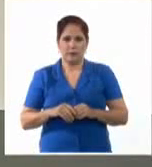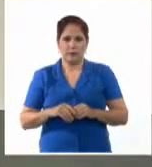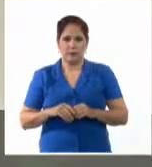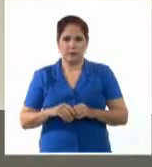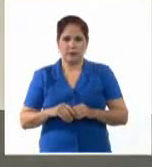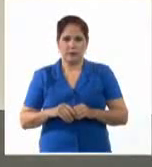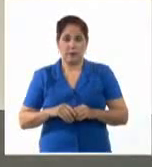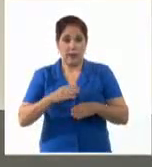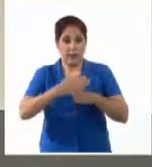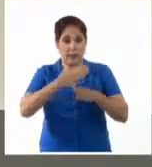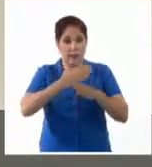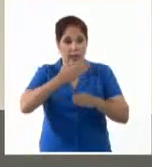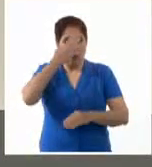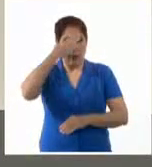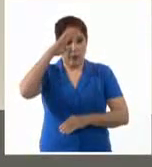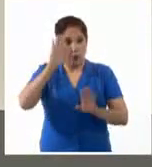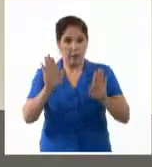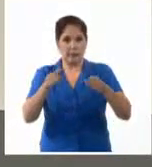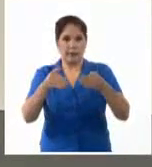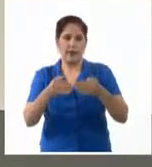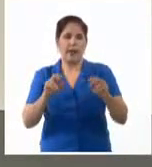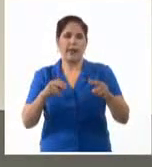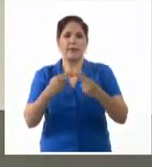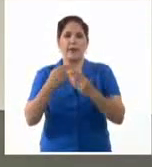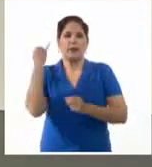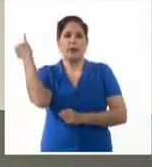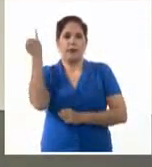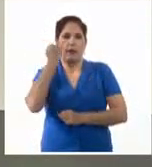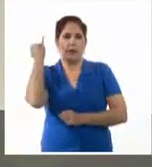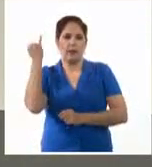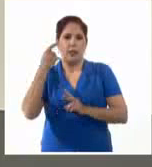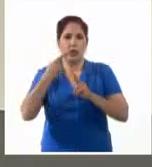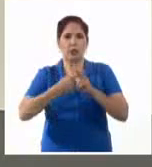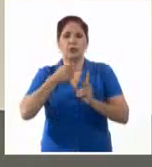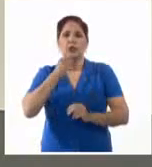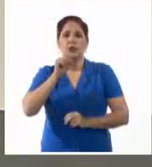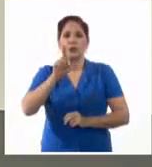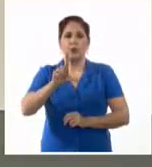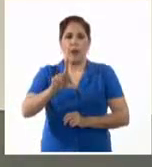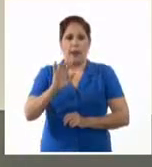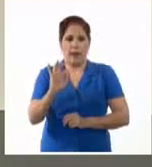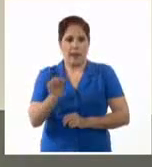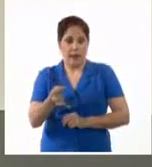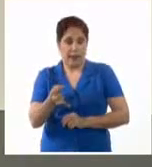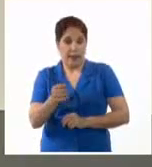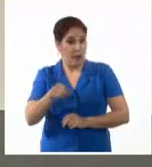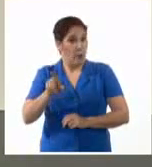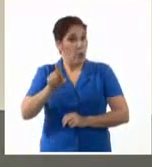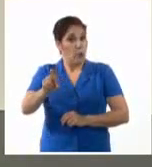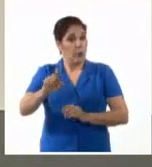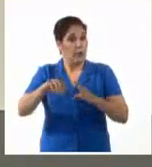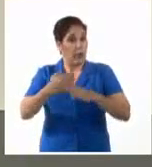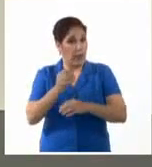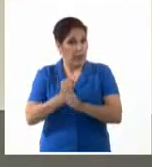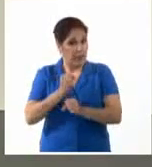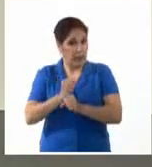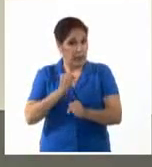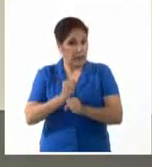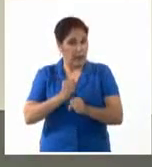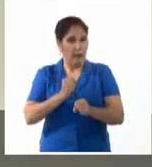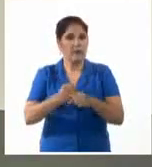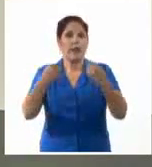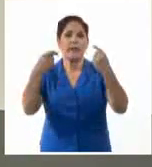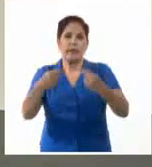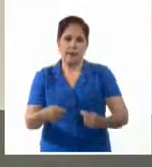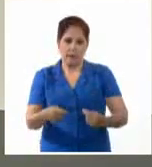En Santiago de Cuba concluyó el coloquio internacional Joel James in Memoriam. En su última jornada se decidió que